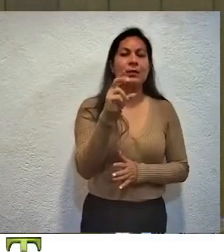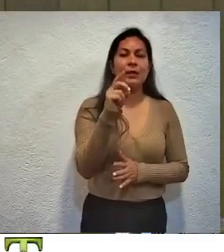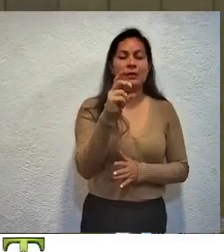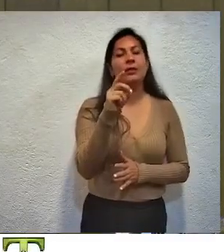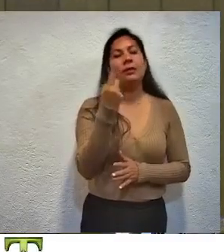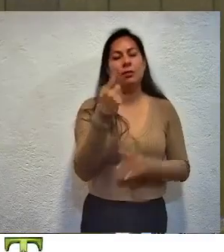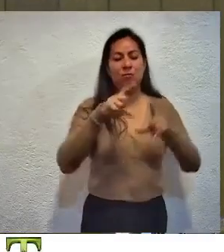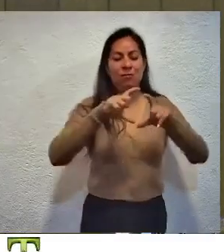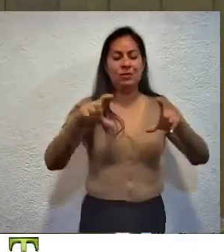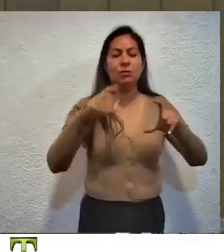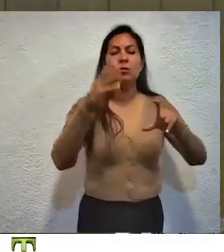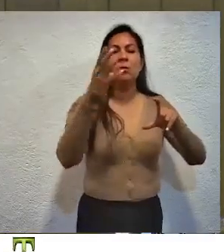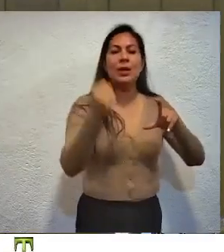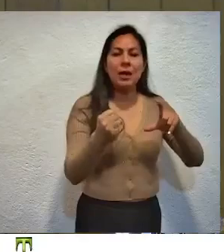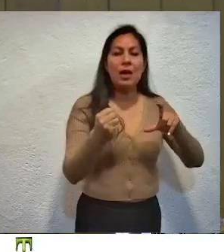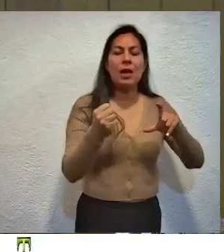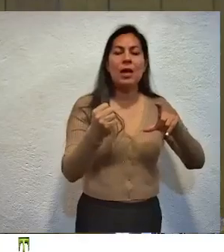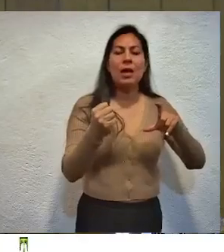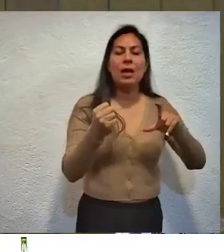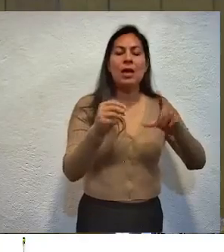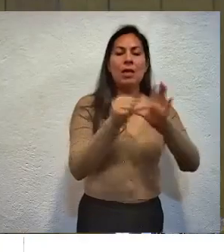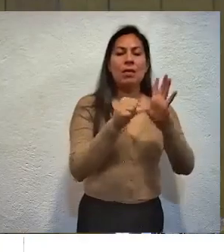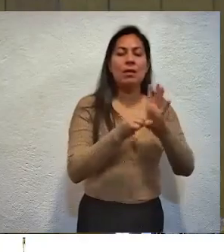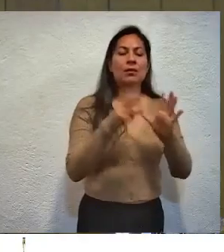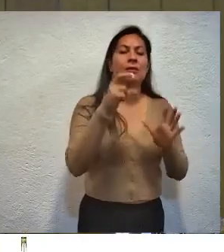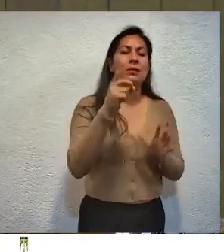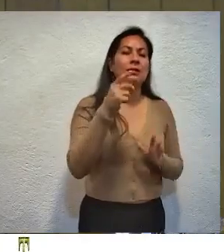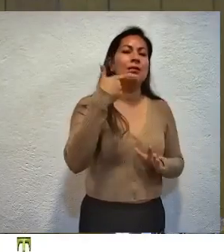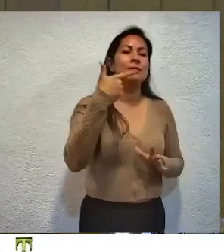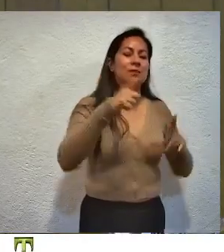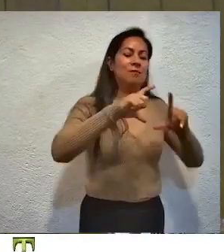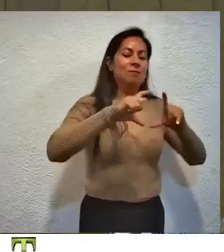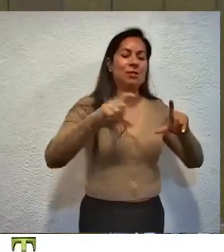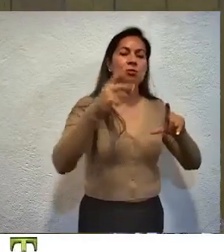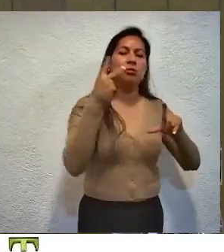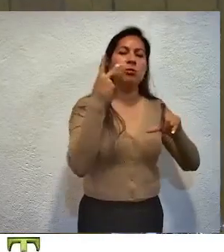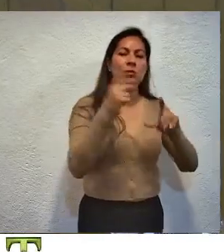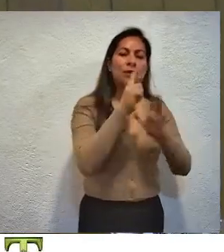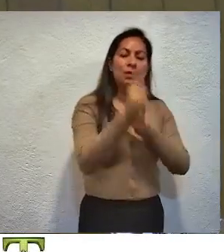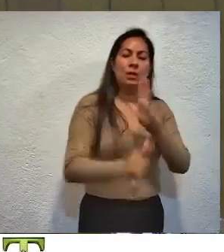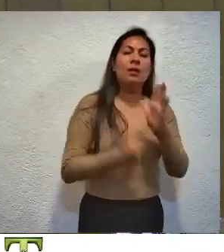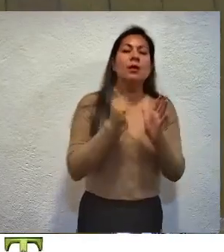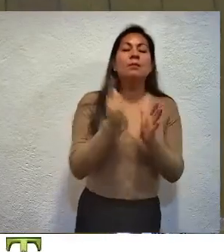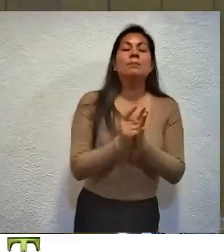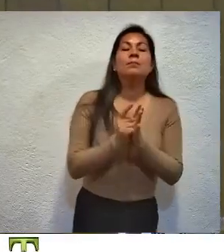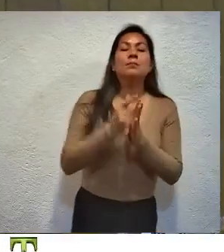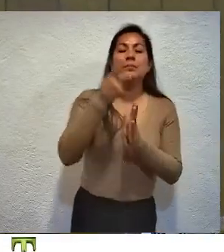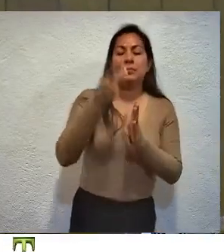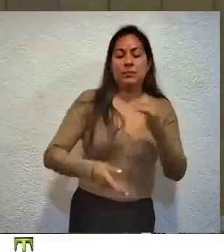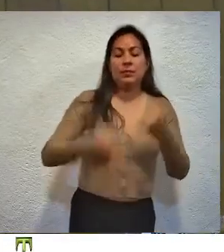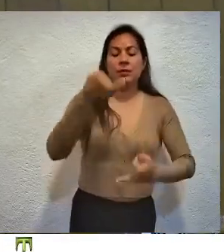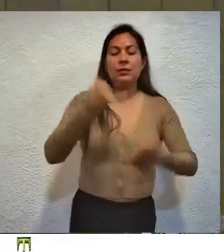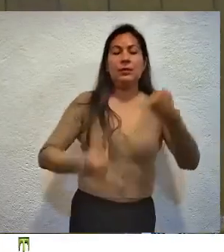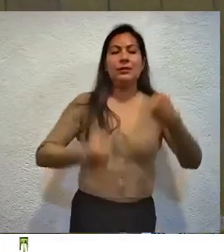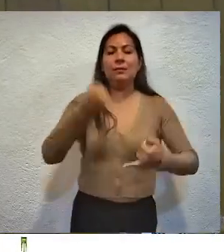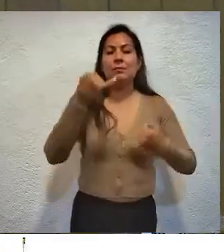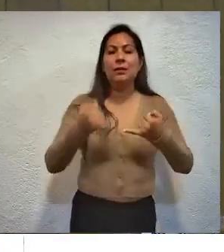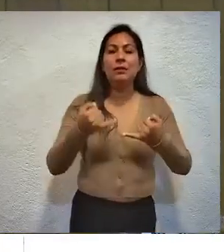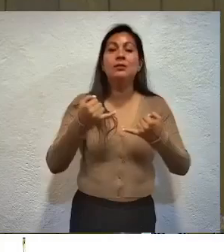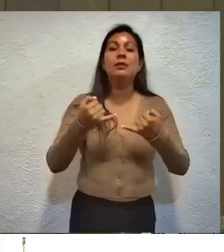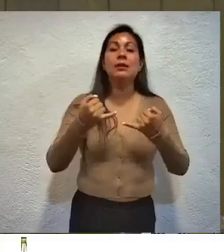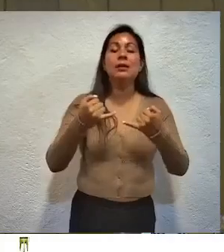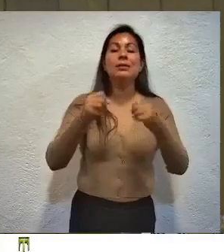31, fracción novena y artículo 37, fracción segunda de la Ley Orgánica de este tribunal, interpretados de